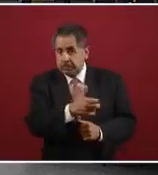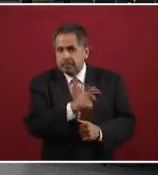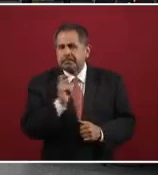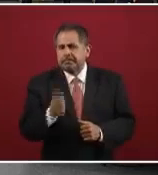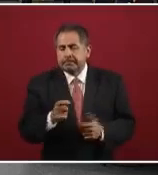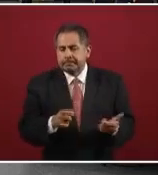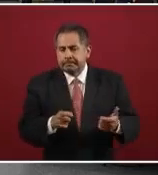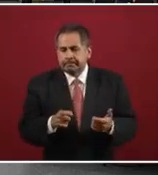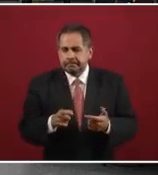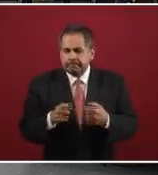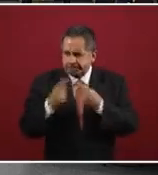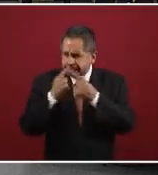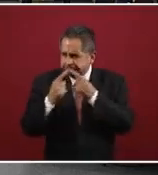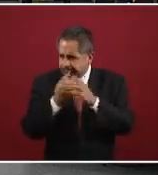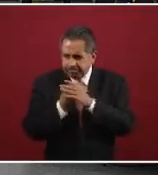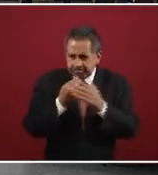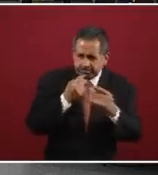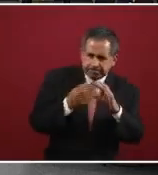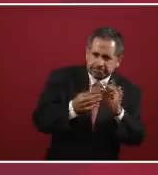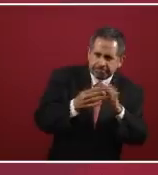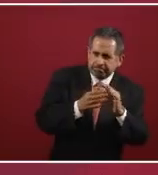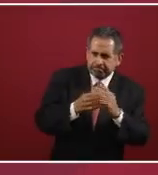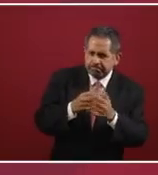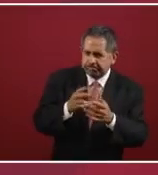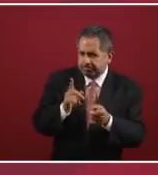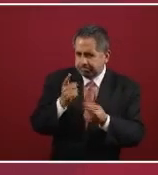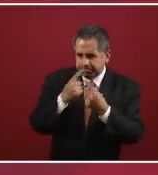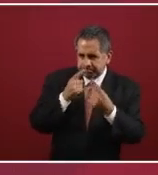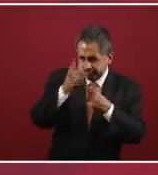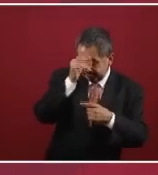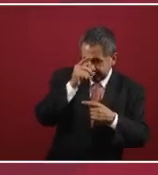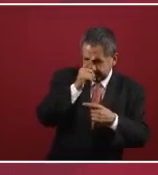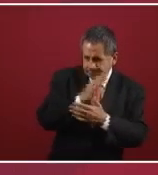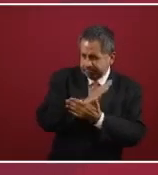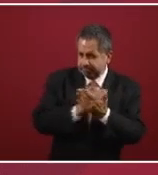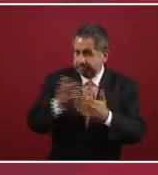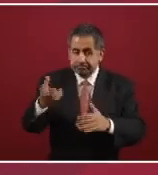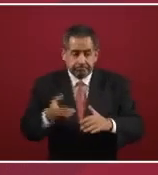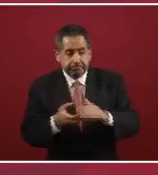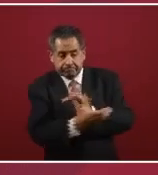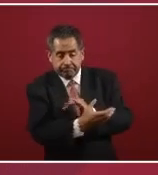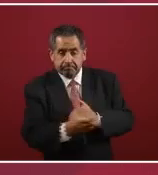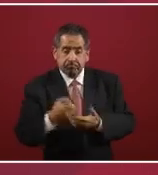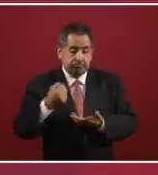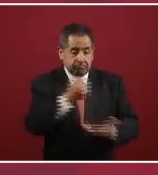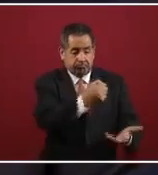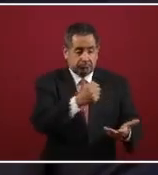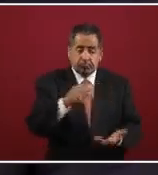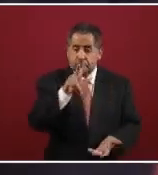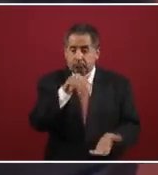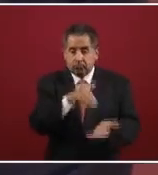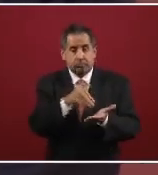su lobby sus gestiones y sacaron 8000 millones